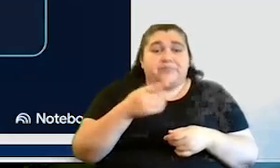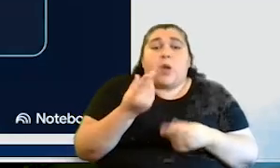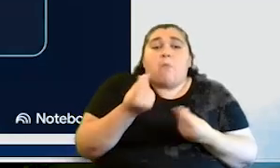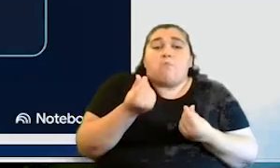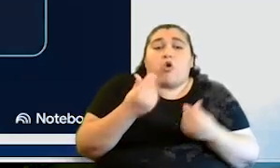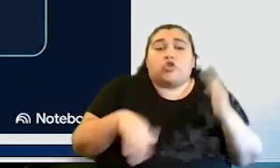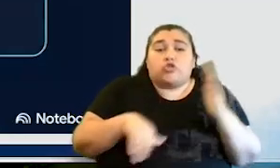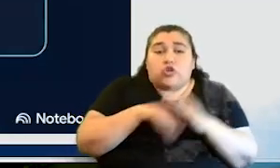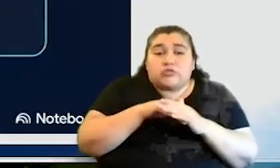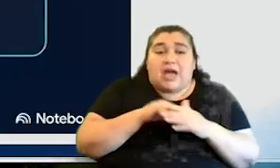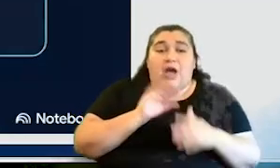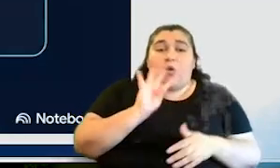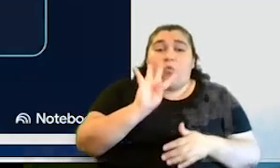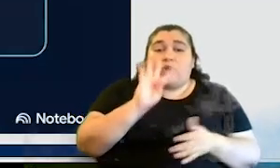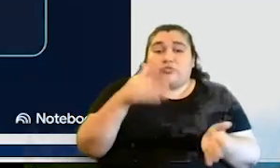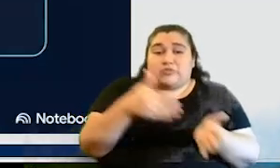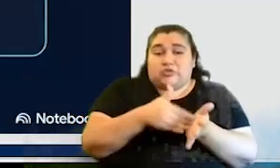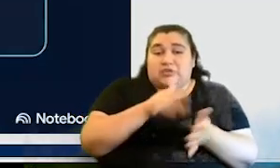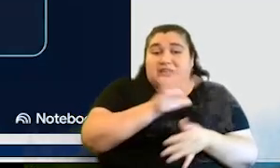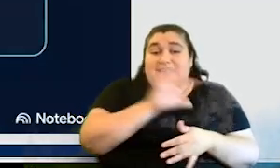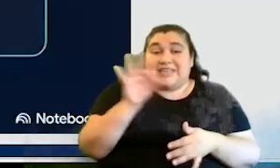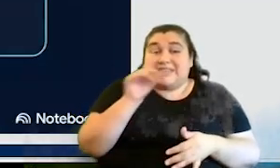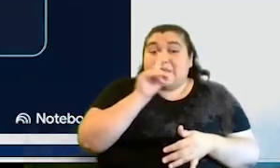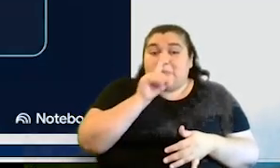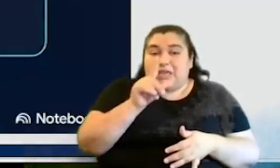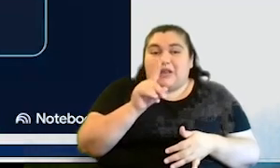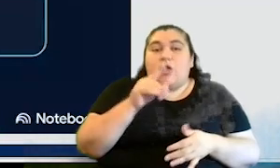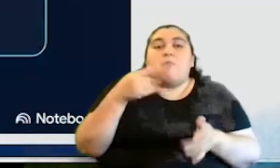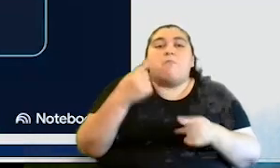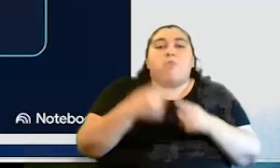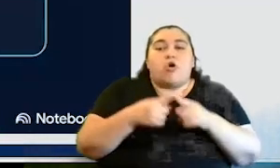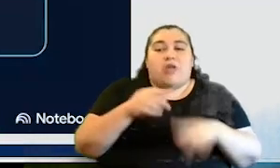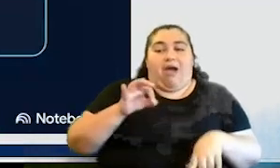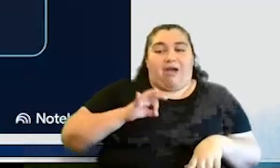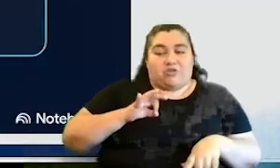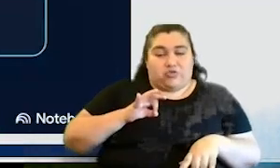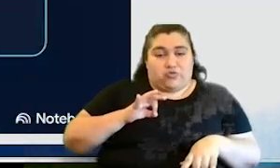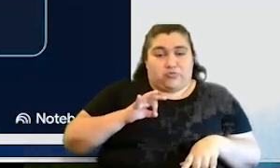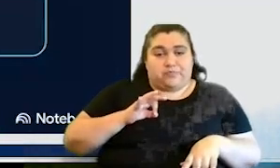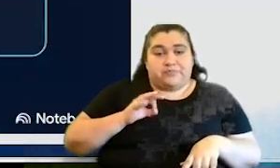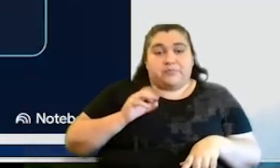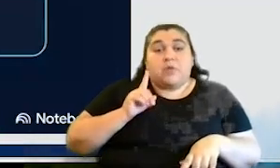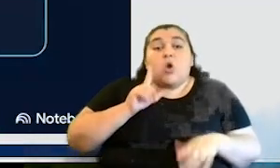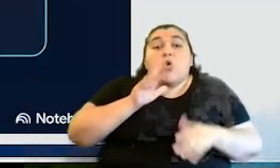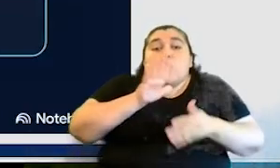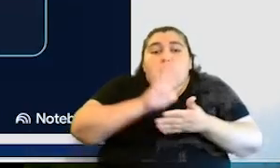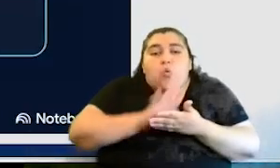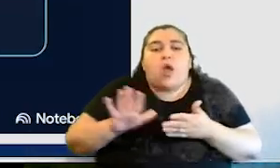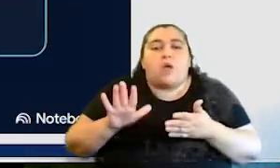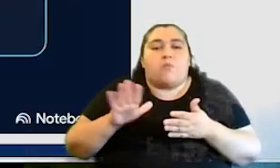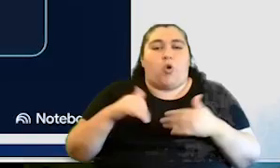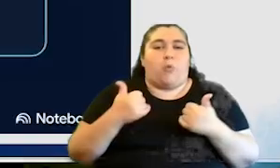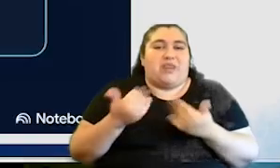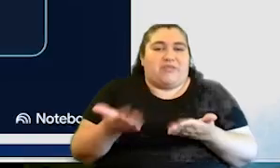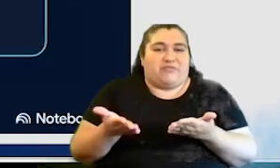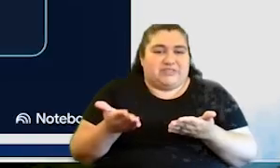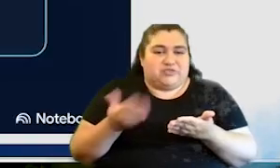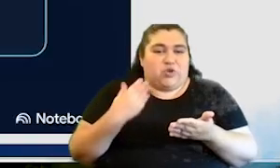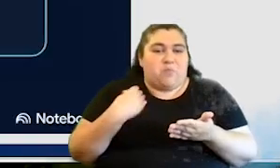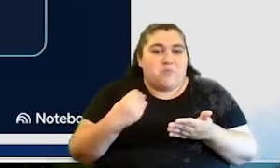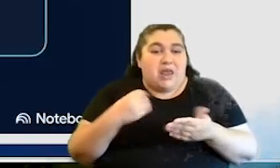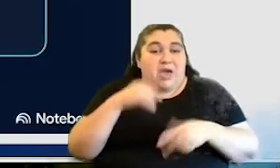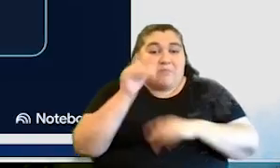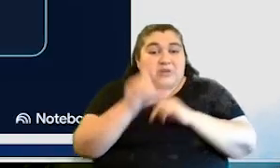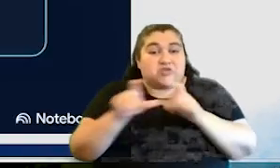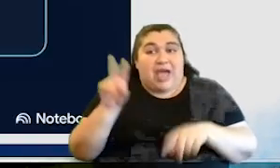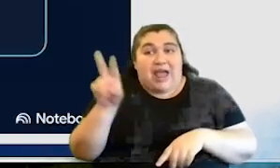total sea de 4.507.000 en el año, pero aparece un nuevo beneficio, tanto para inquilino